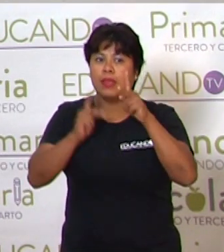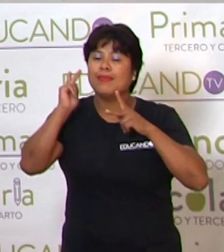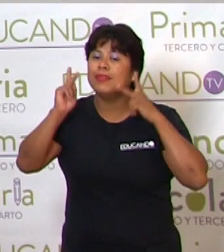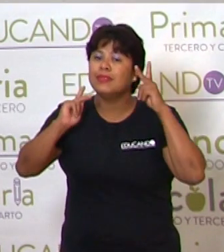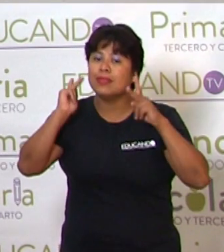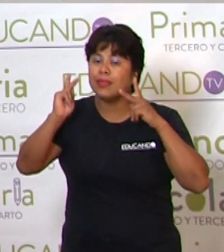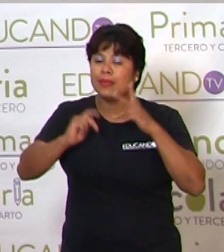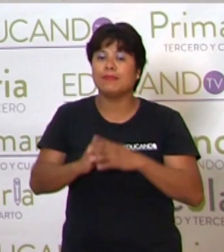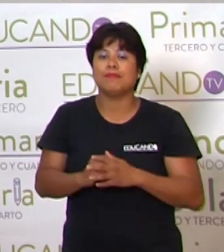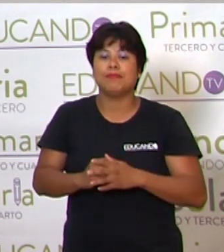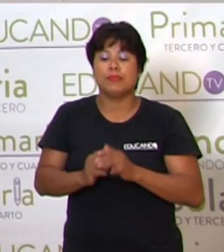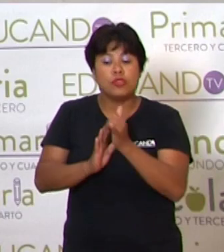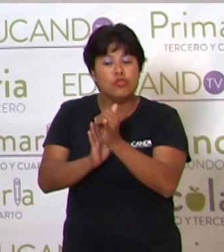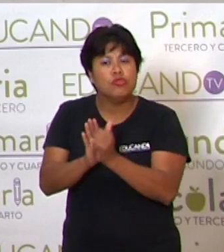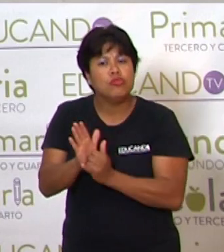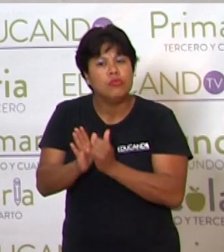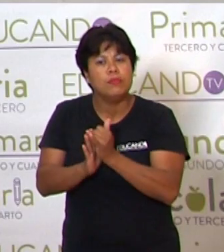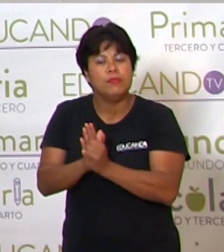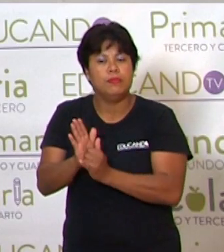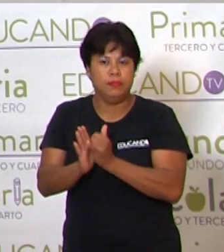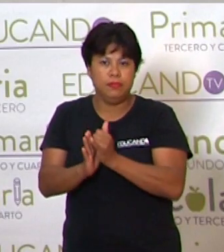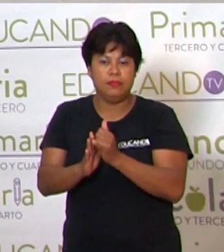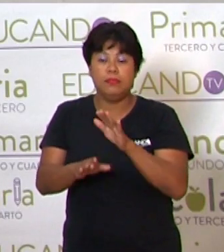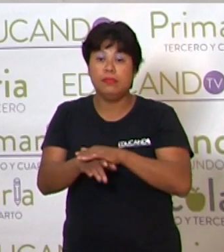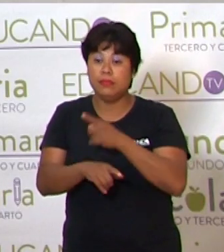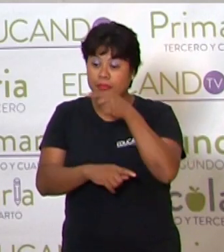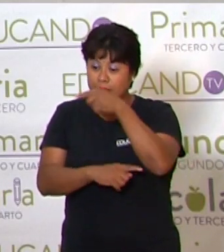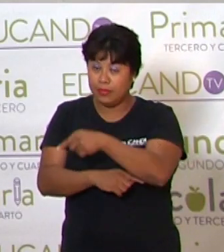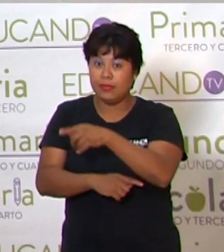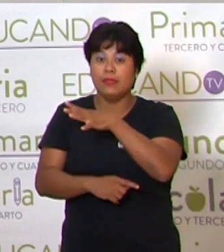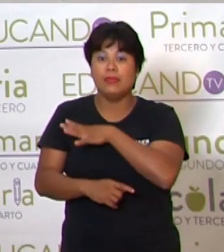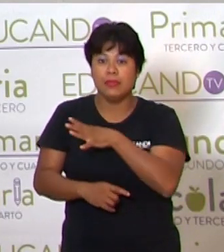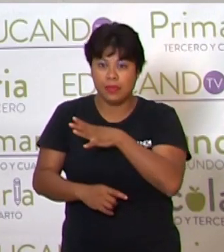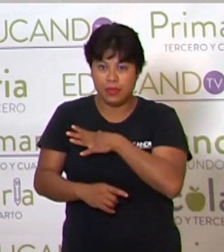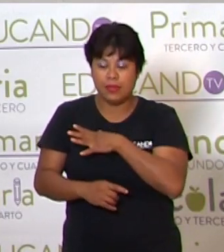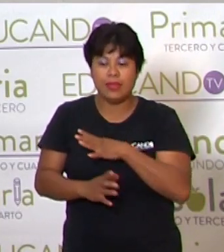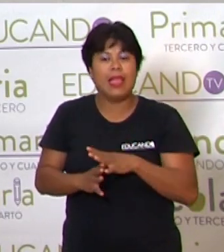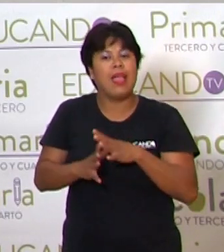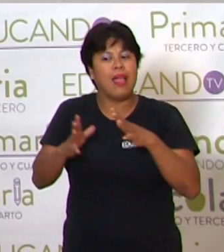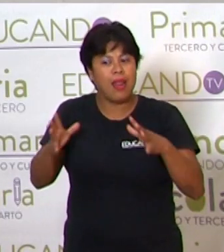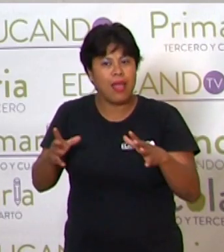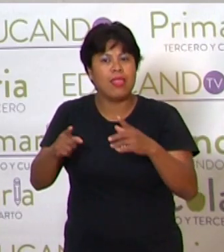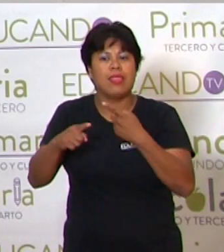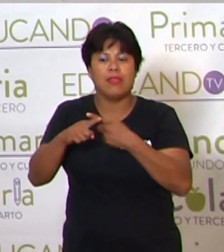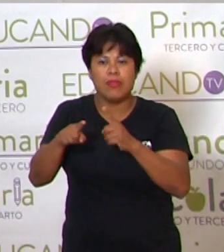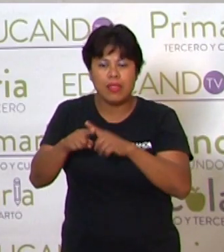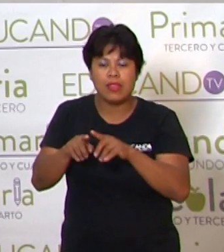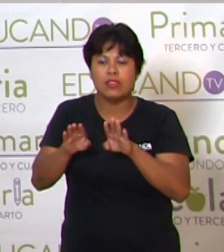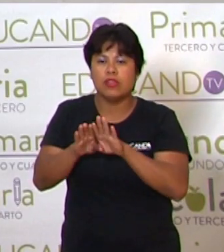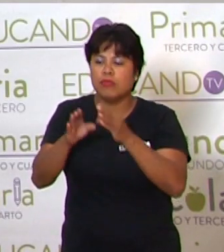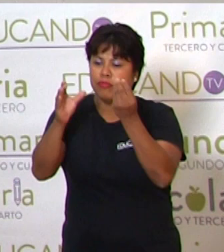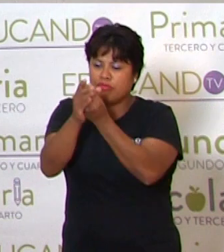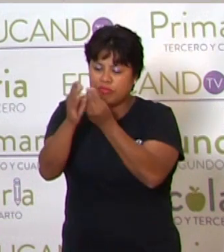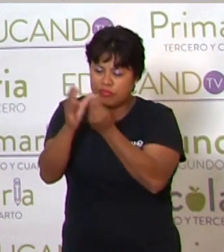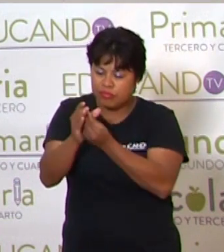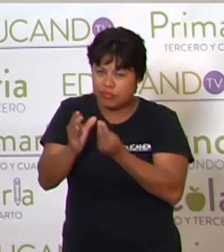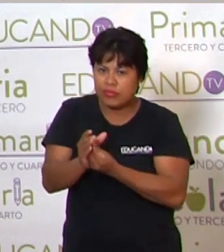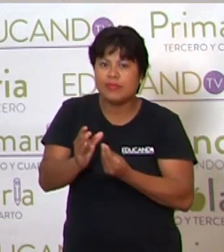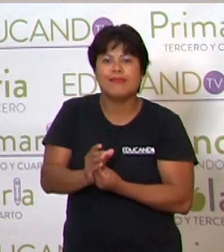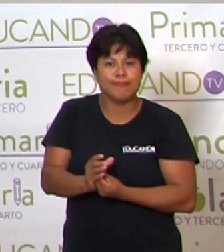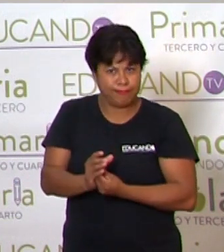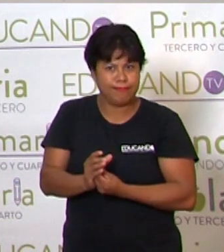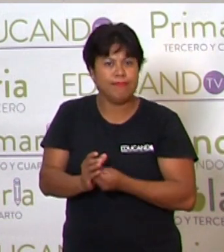visiten YouTube, porque ahí están la gran mayoría de las sesiones